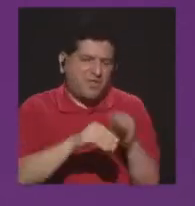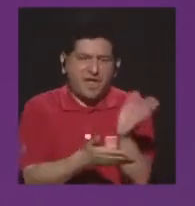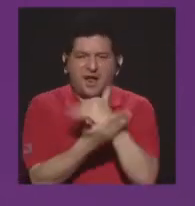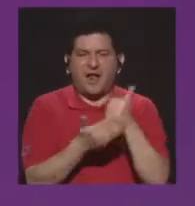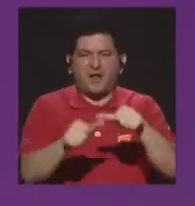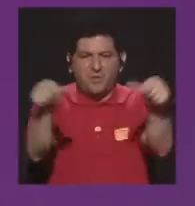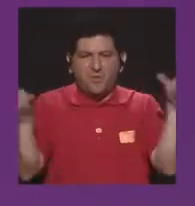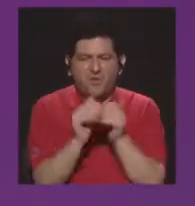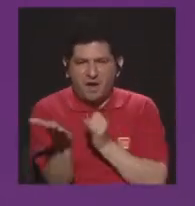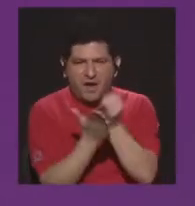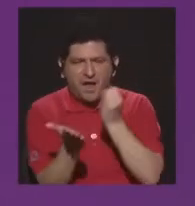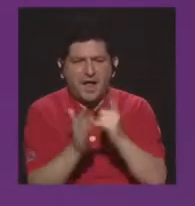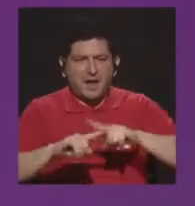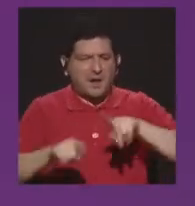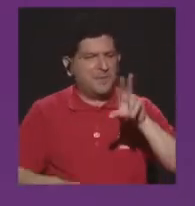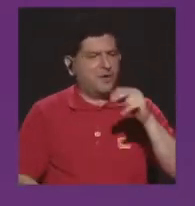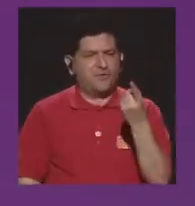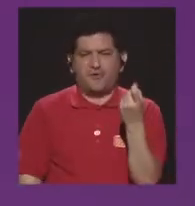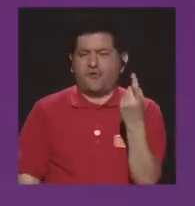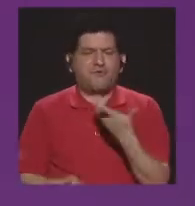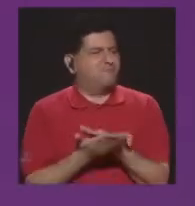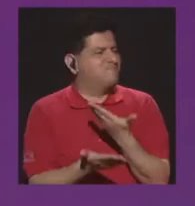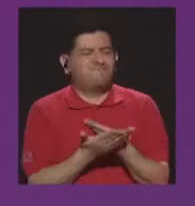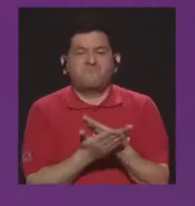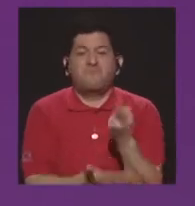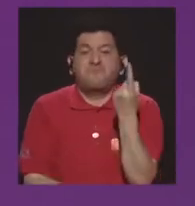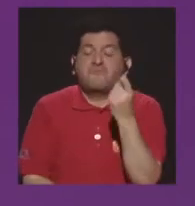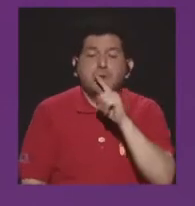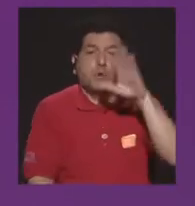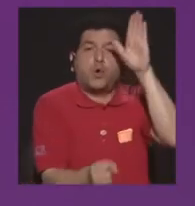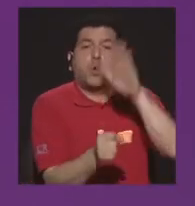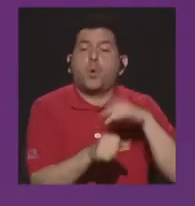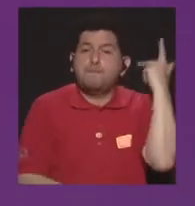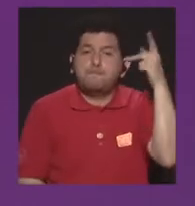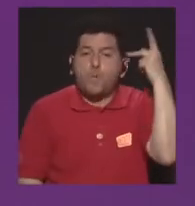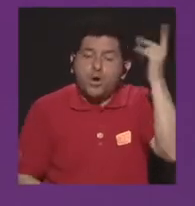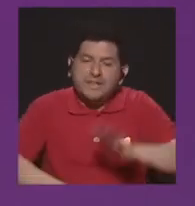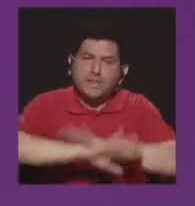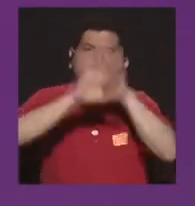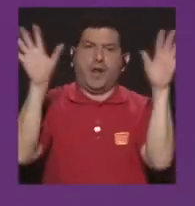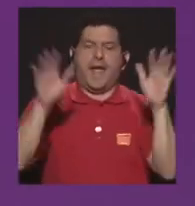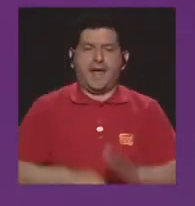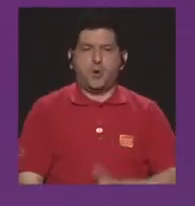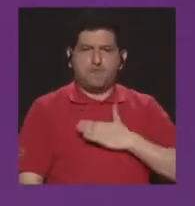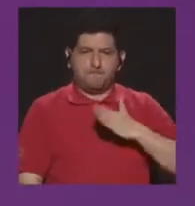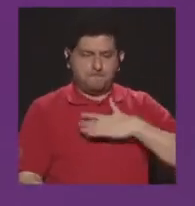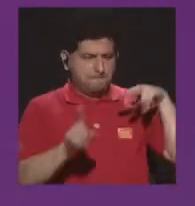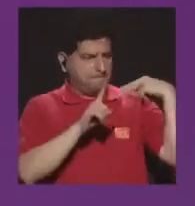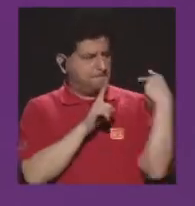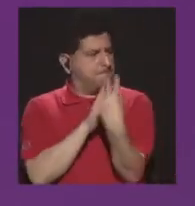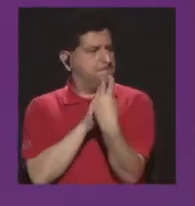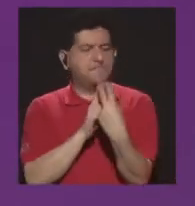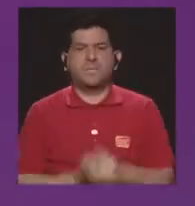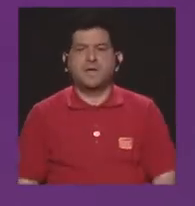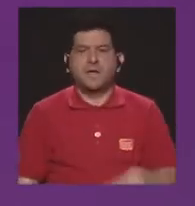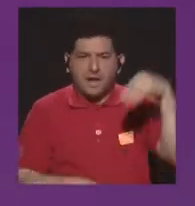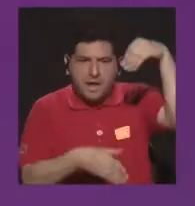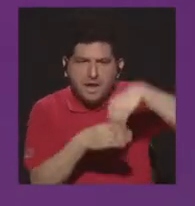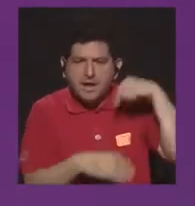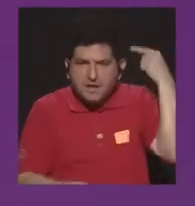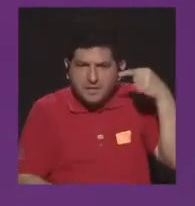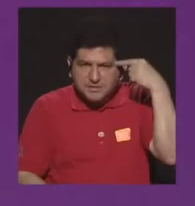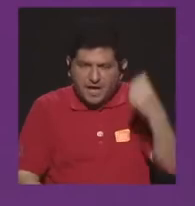área de investigación, pero no es que falten pruebas. Lo que falta acá es un compromiso político claro, y desde mi punto de vista tiene que ingresar el